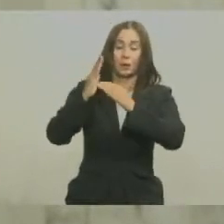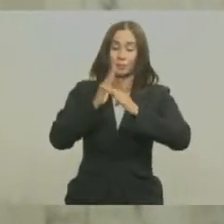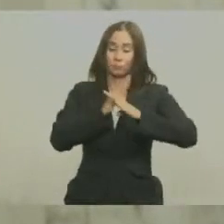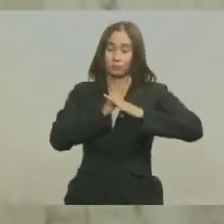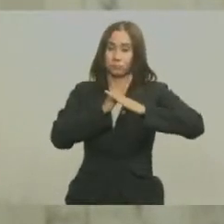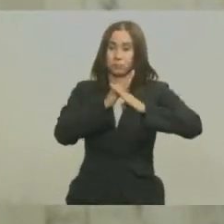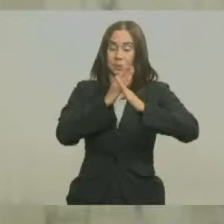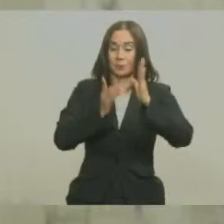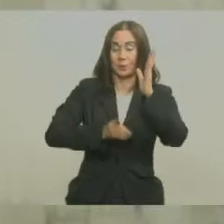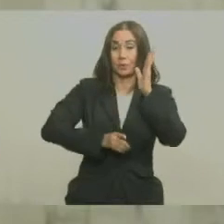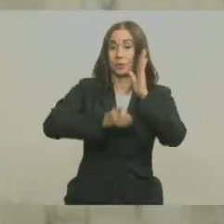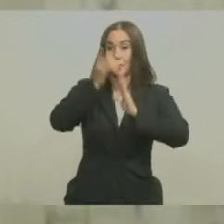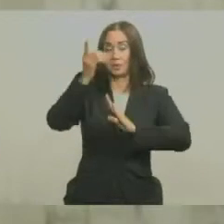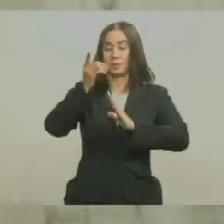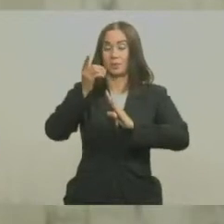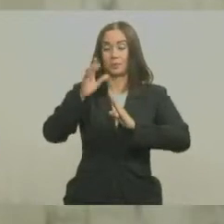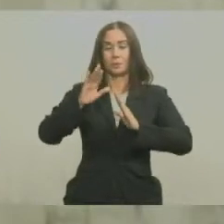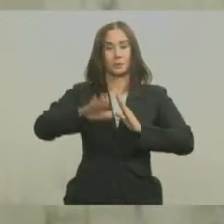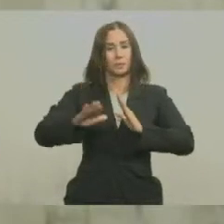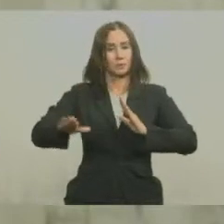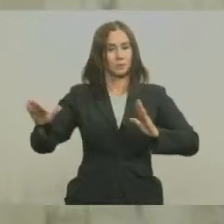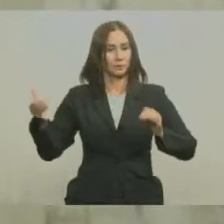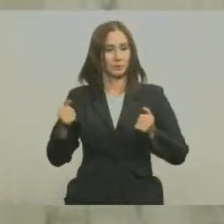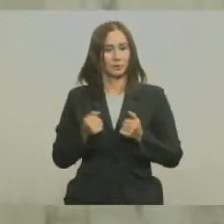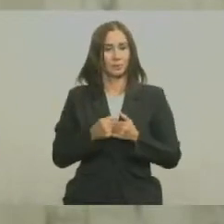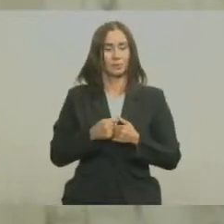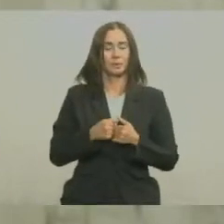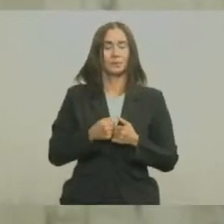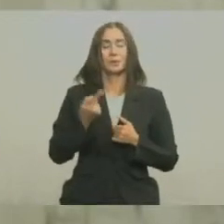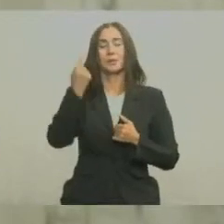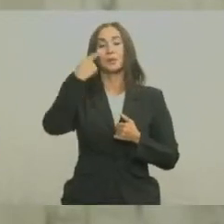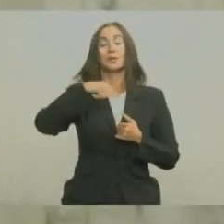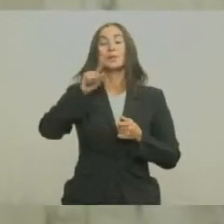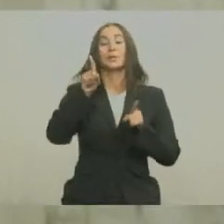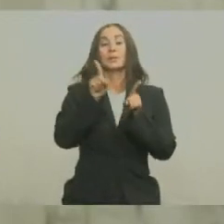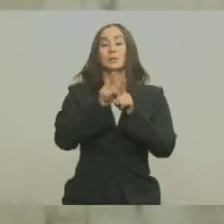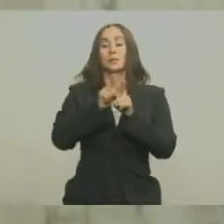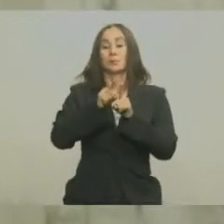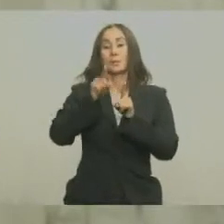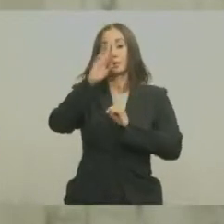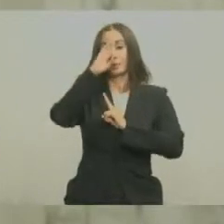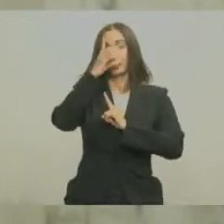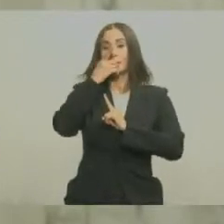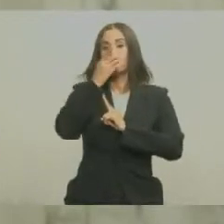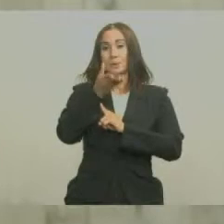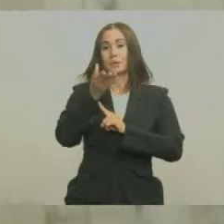el crecimiento sano de nuestros niños y niñas y, por tanto, del país.